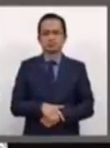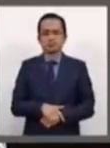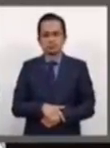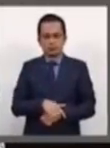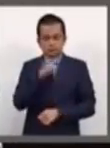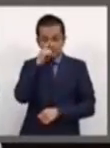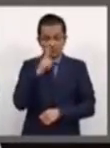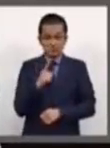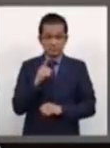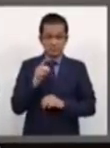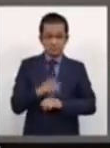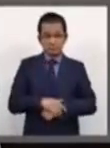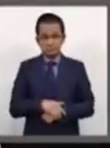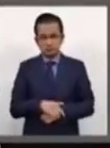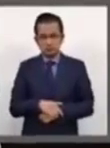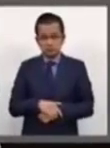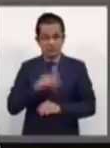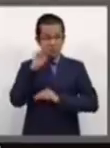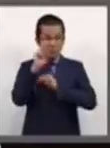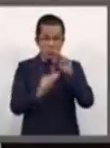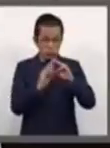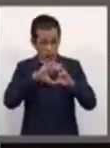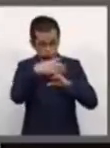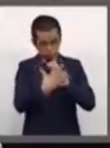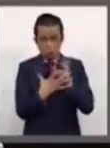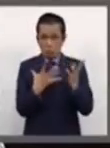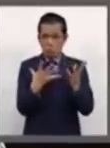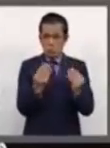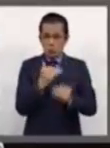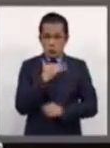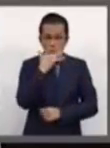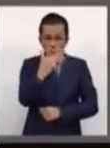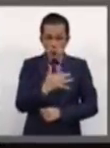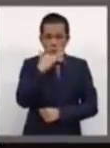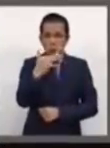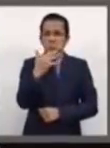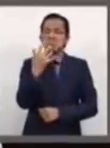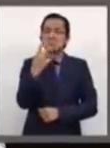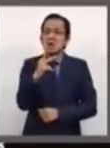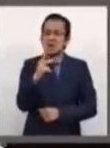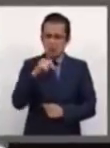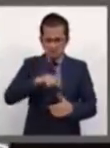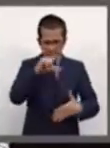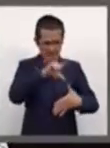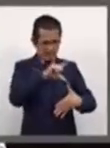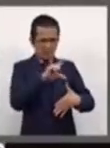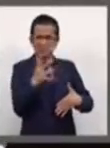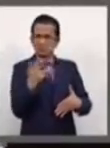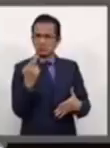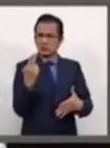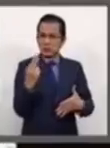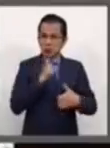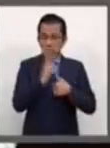en todo el mundo y en especial de cerca de 25 países de América Latina y